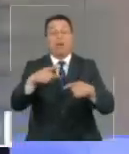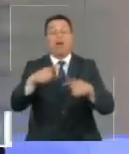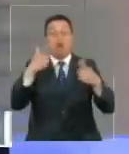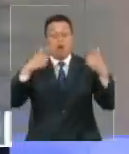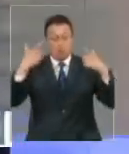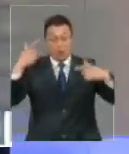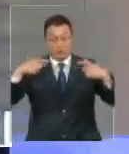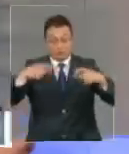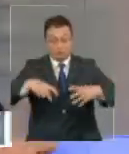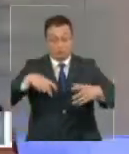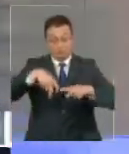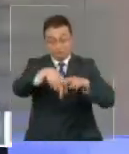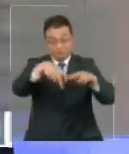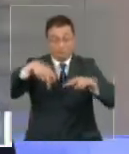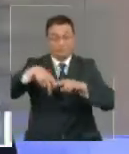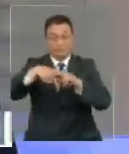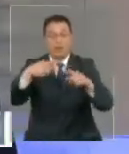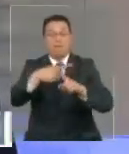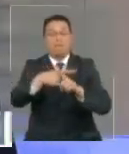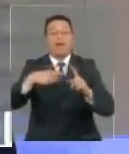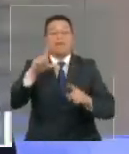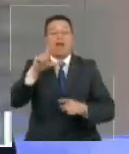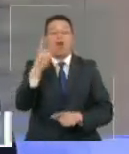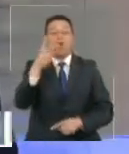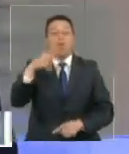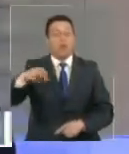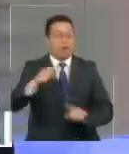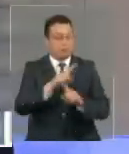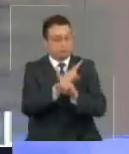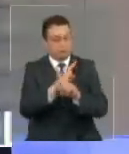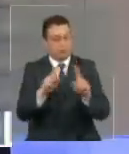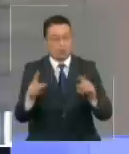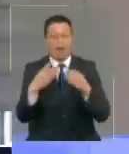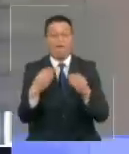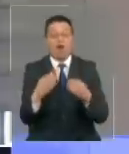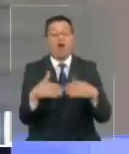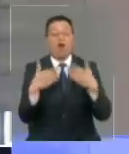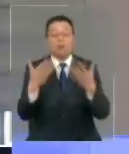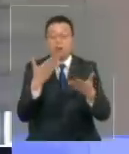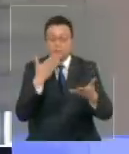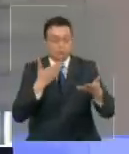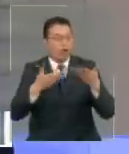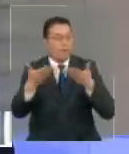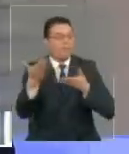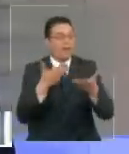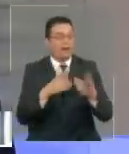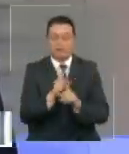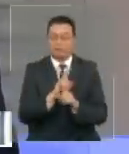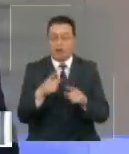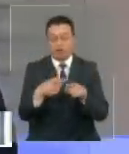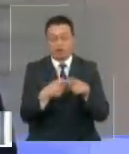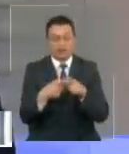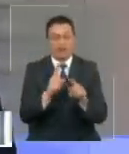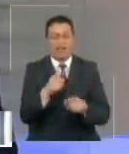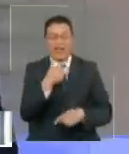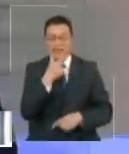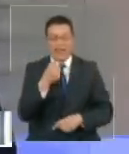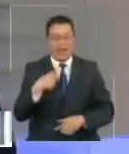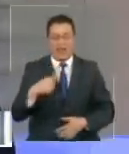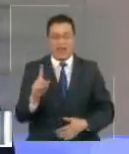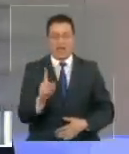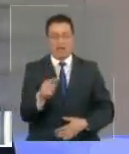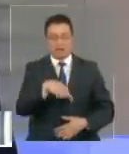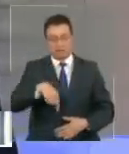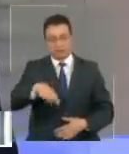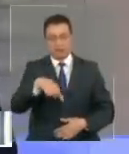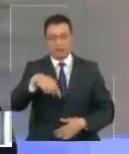empiece a hacer rodeo porque no consideramos que sea bueno para la convivencia y para la sociedad que queremos formar. Y